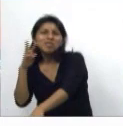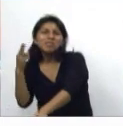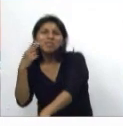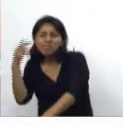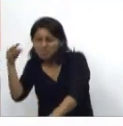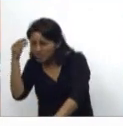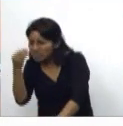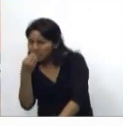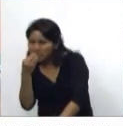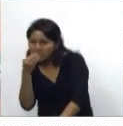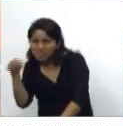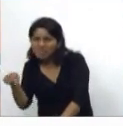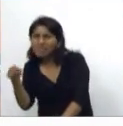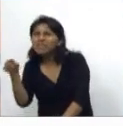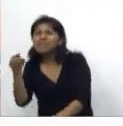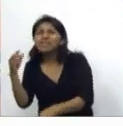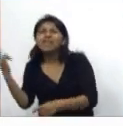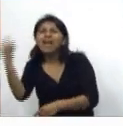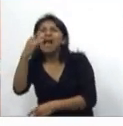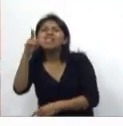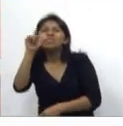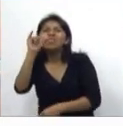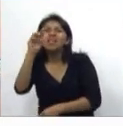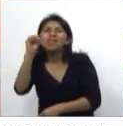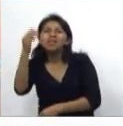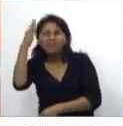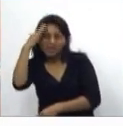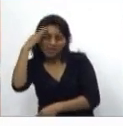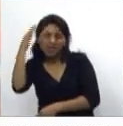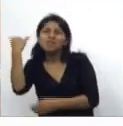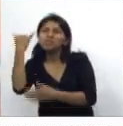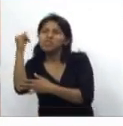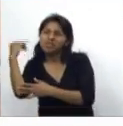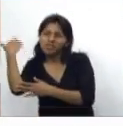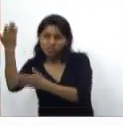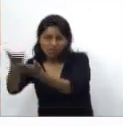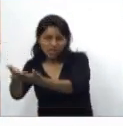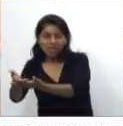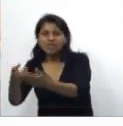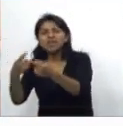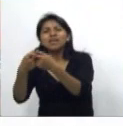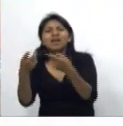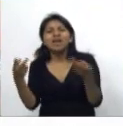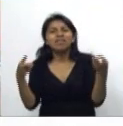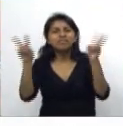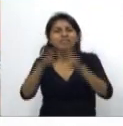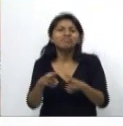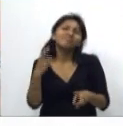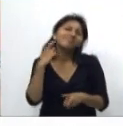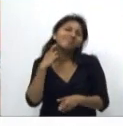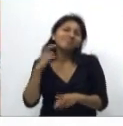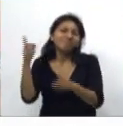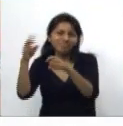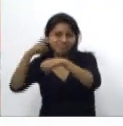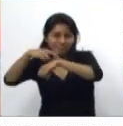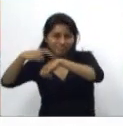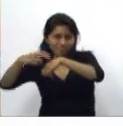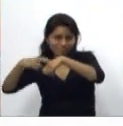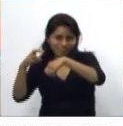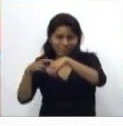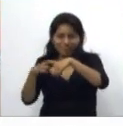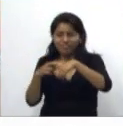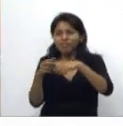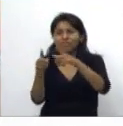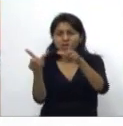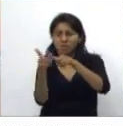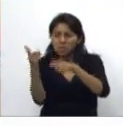consumir aquí de Alto Lima, y sabemos que viene de Los Yungas, sabemos que viene de Sorata, sabemos que viene la papa de lugares